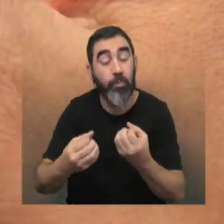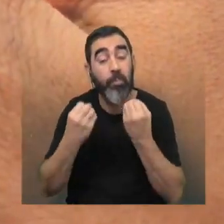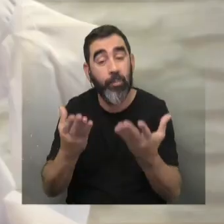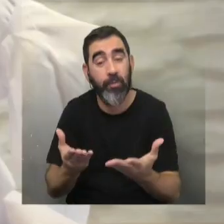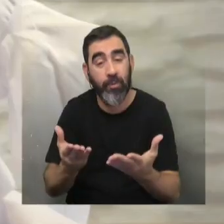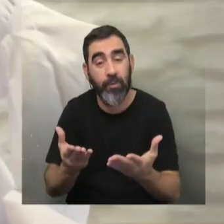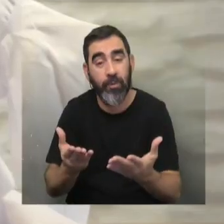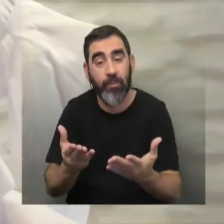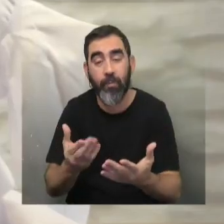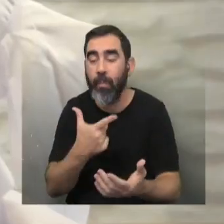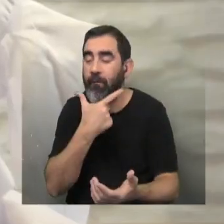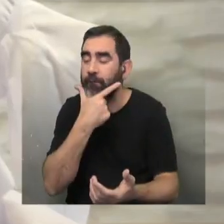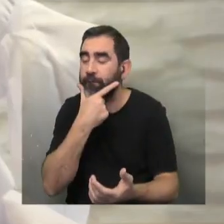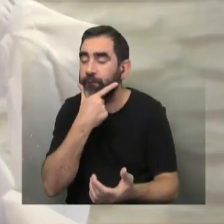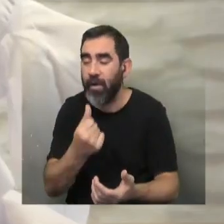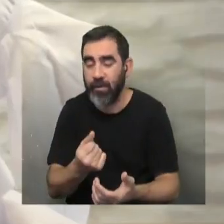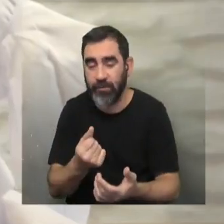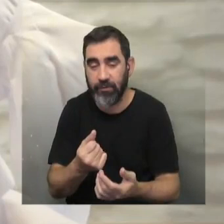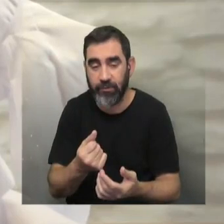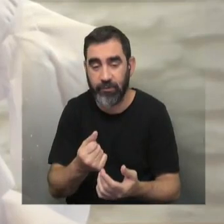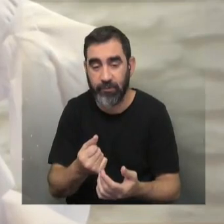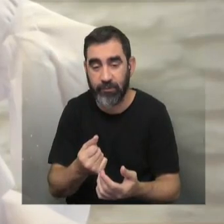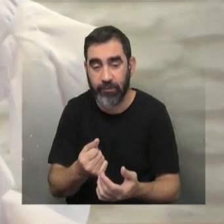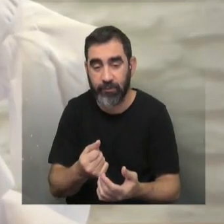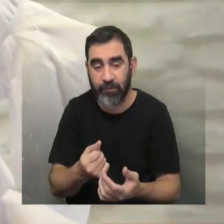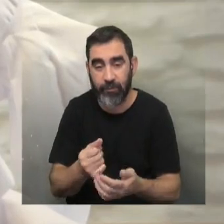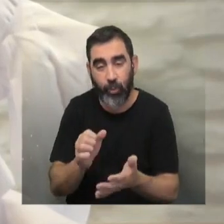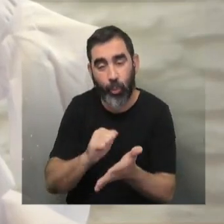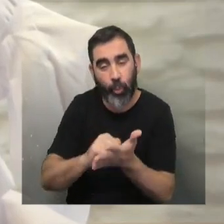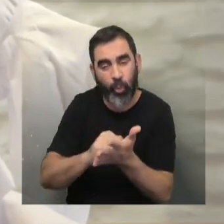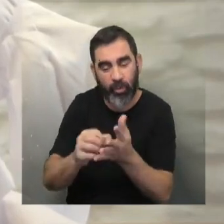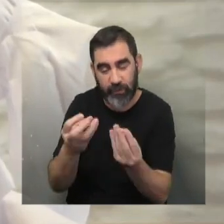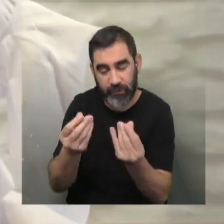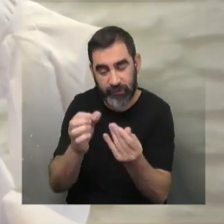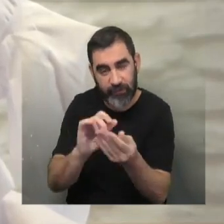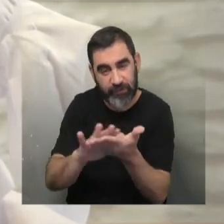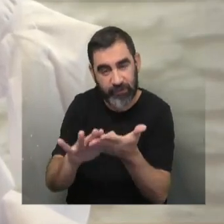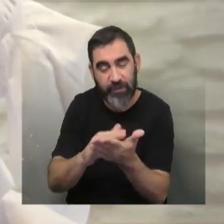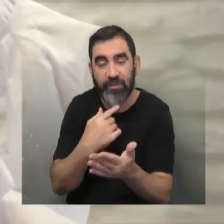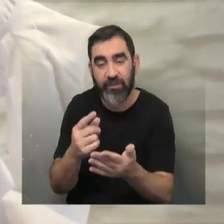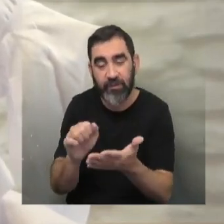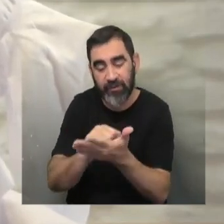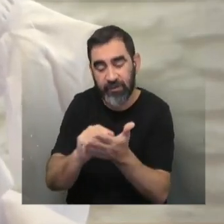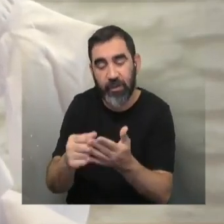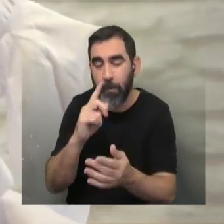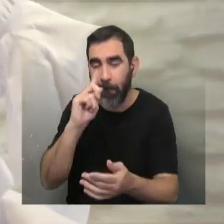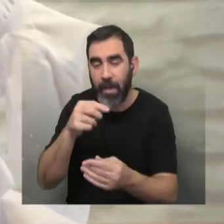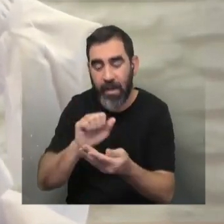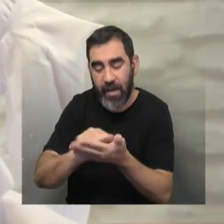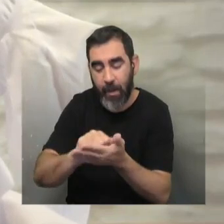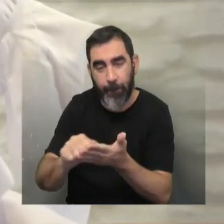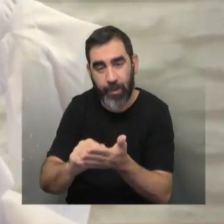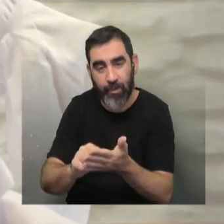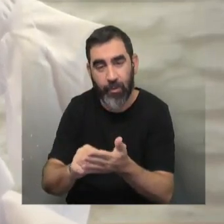me resulta mucho más fácil trabajar con esta parte áspera que me ayuda a sacar mucho más rápido las manchas.